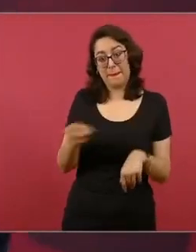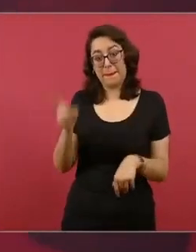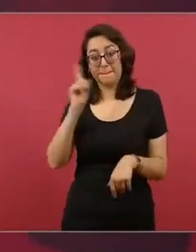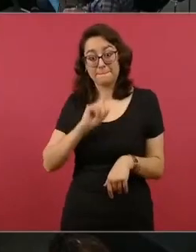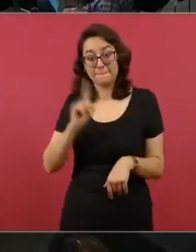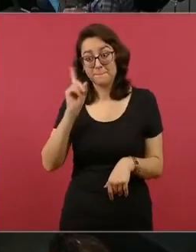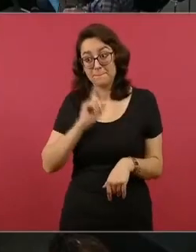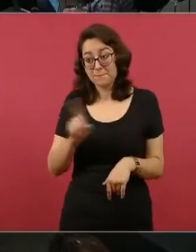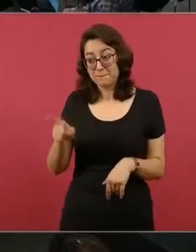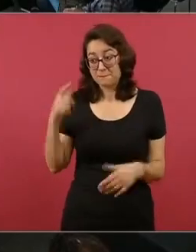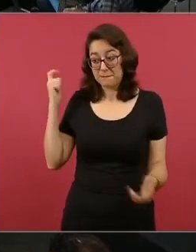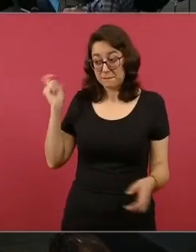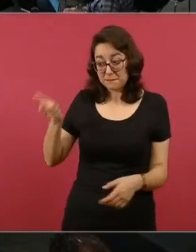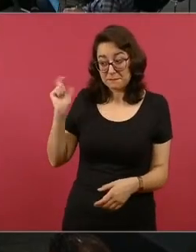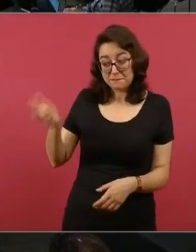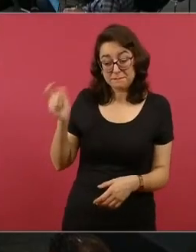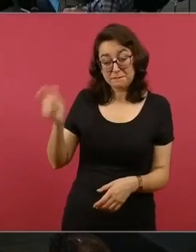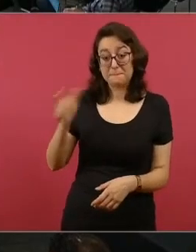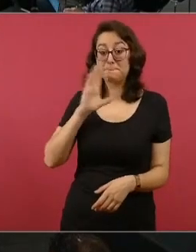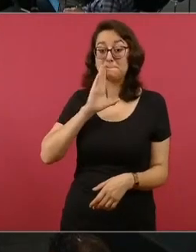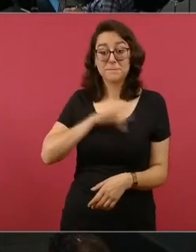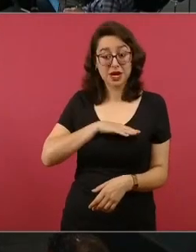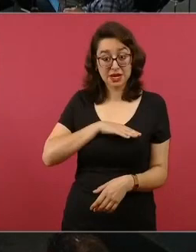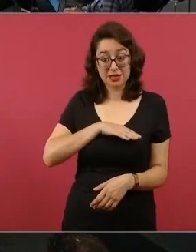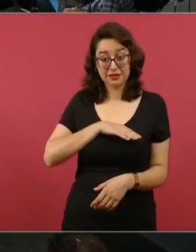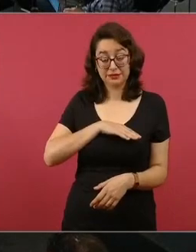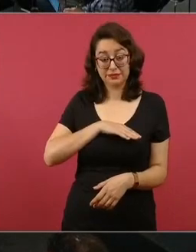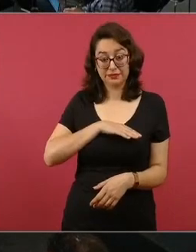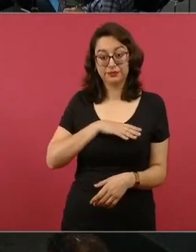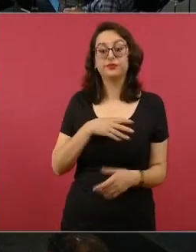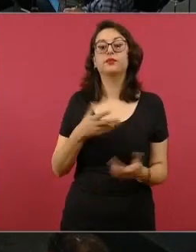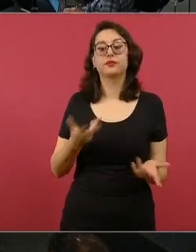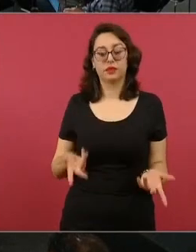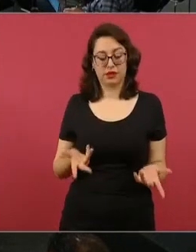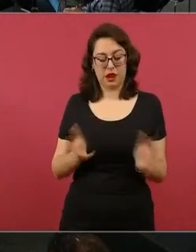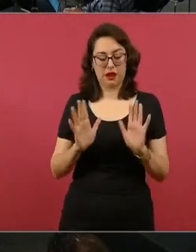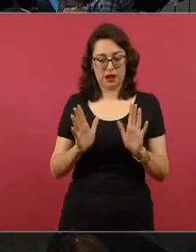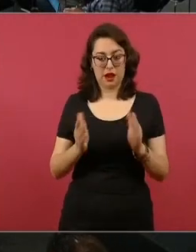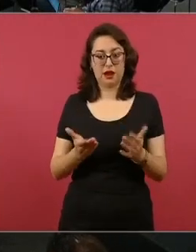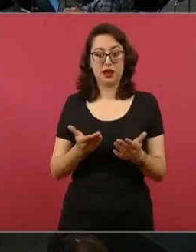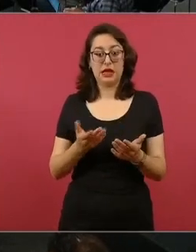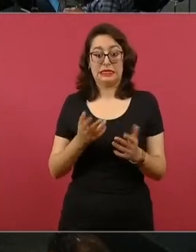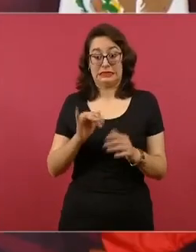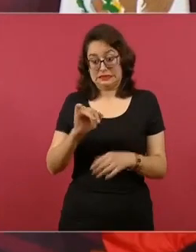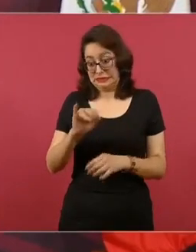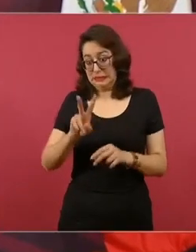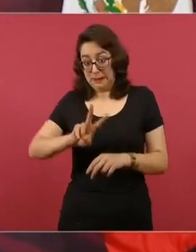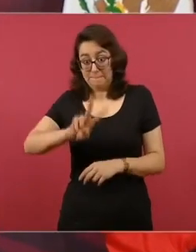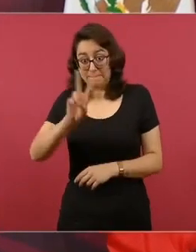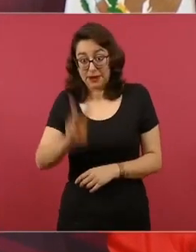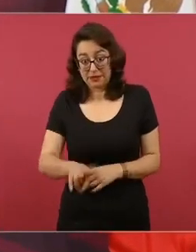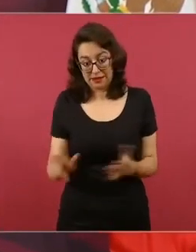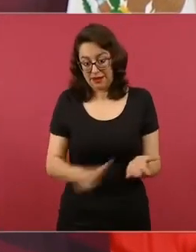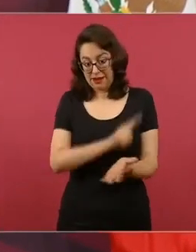completamente injustas. Esto tiene que ver con las reformas llamadas